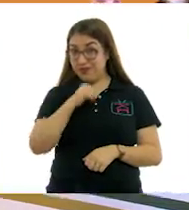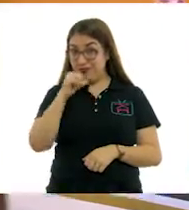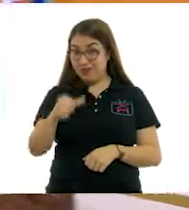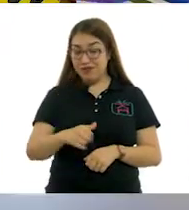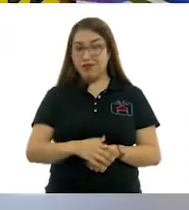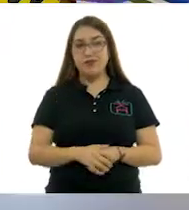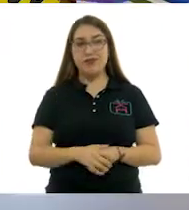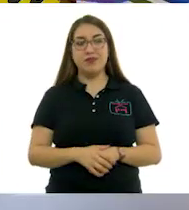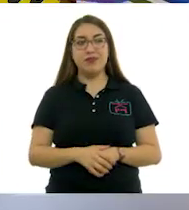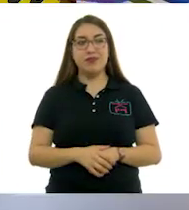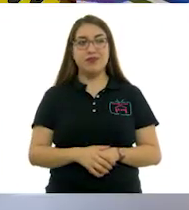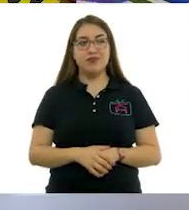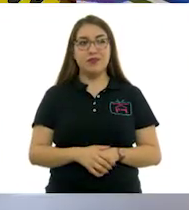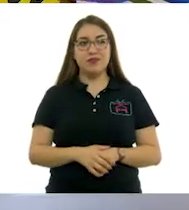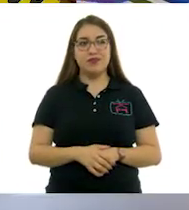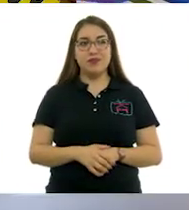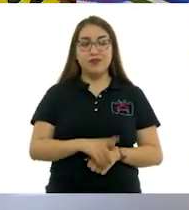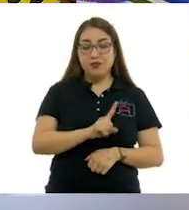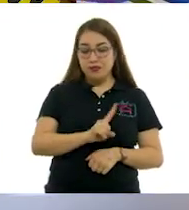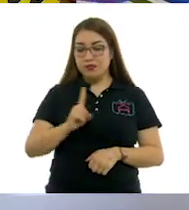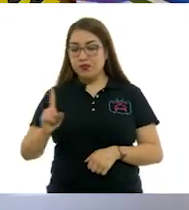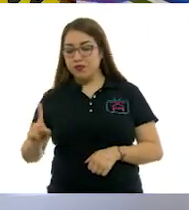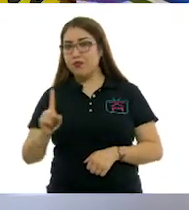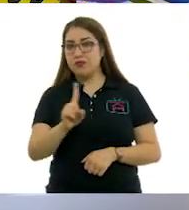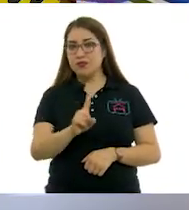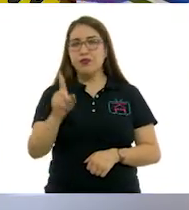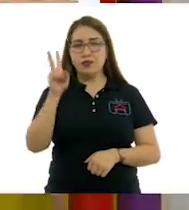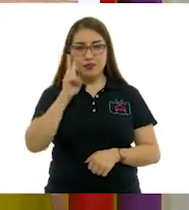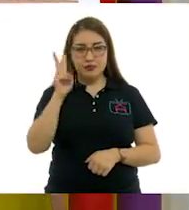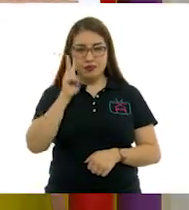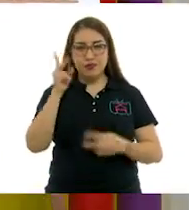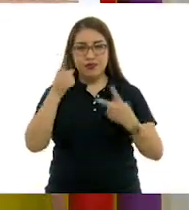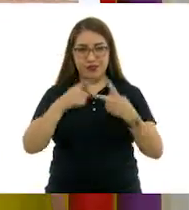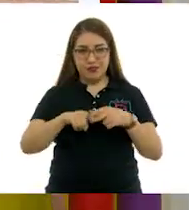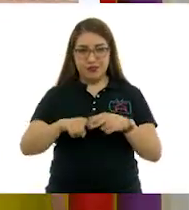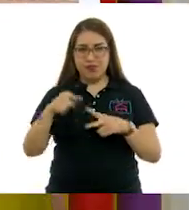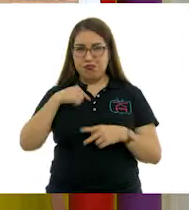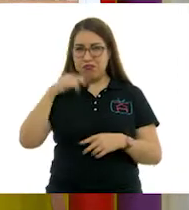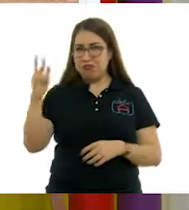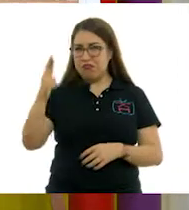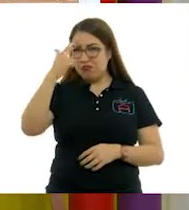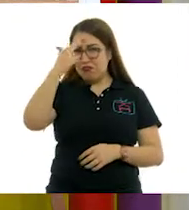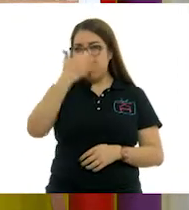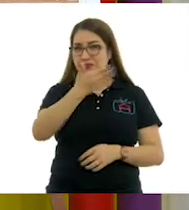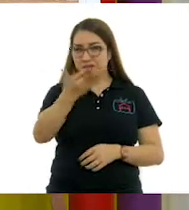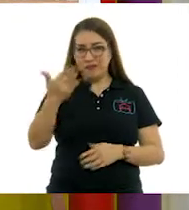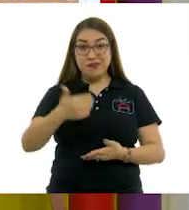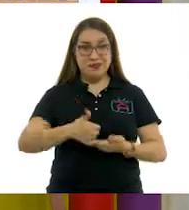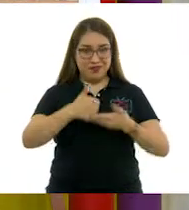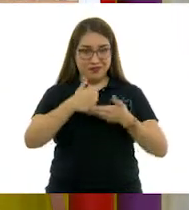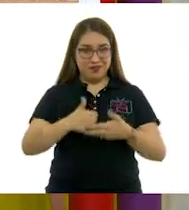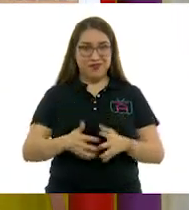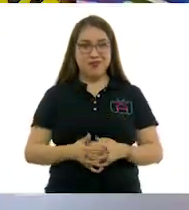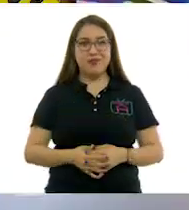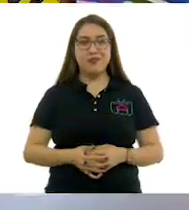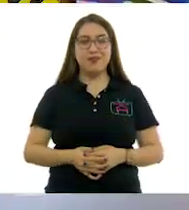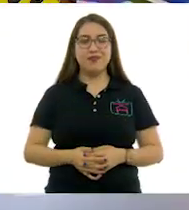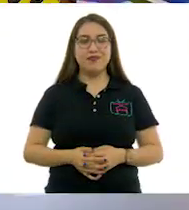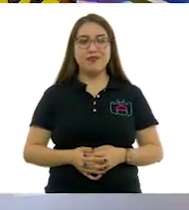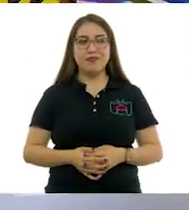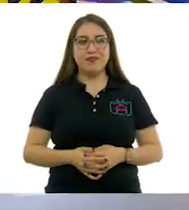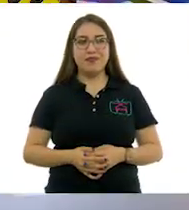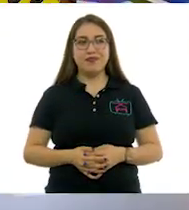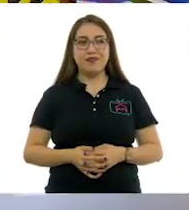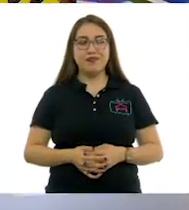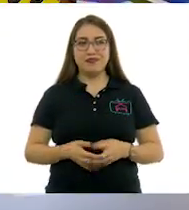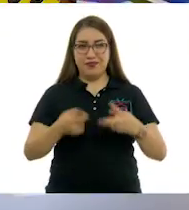voy para acá, exacto, Eric. Para que puedas comenzarla. Vamos a empezar, a ver si me acuerdo de todo. Ayúdenme en casita. Listo, vamos a empezar. Dijo que era